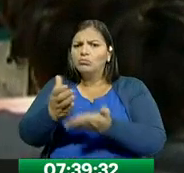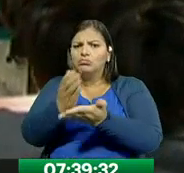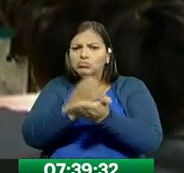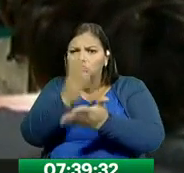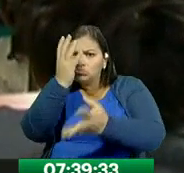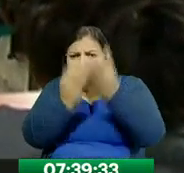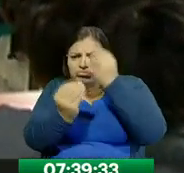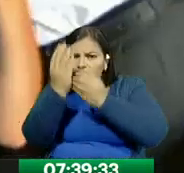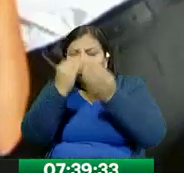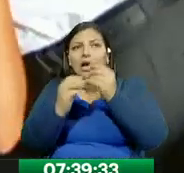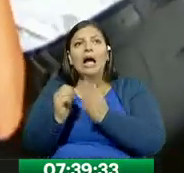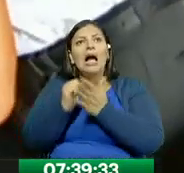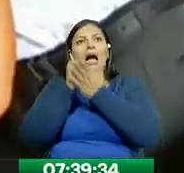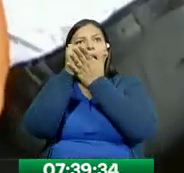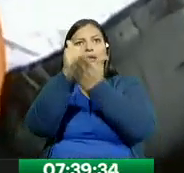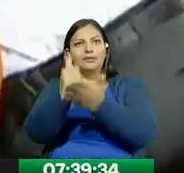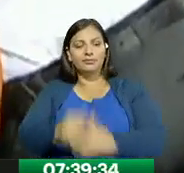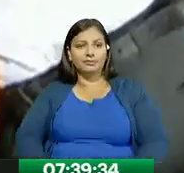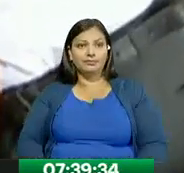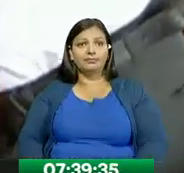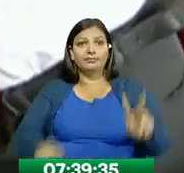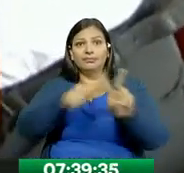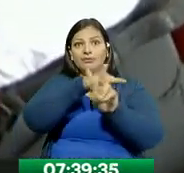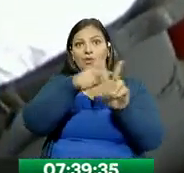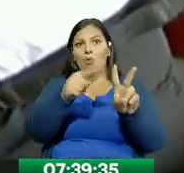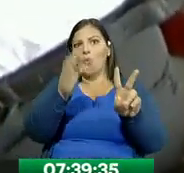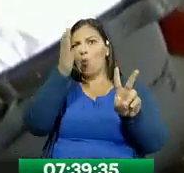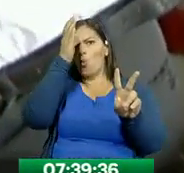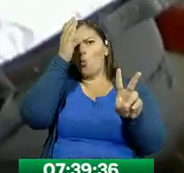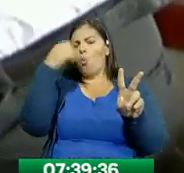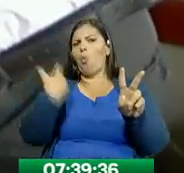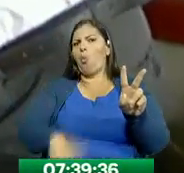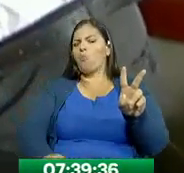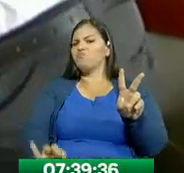y que todo se puede cuando se quiere. Informó Roselena Vázquez.